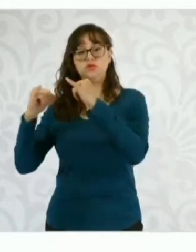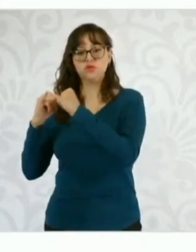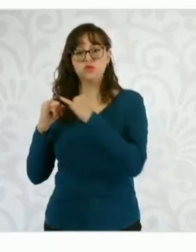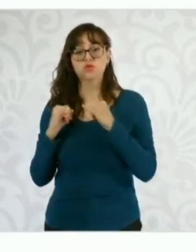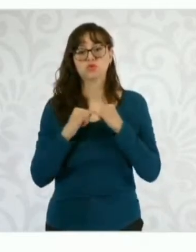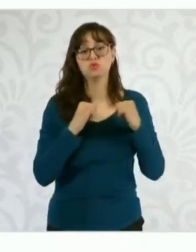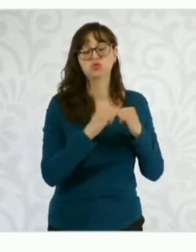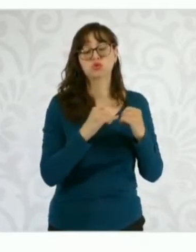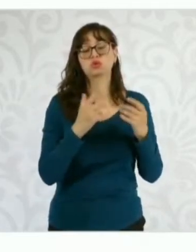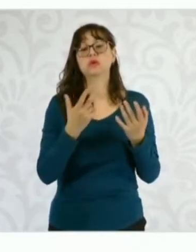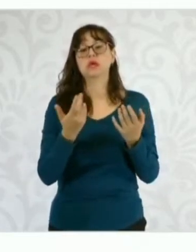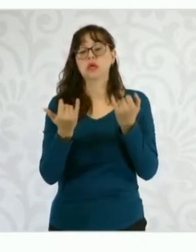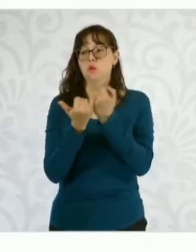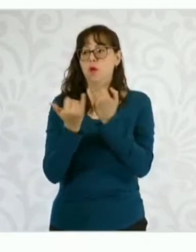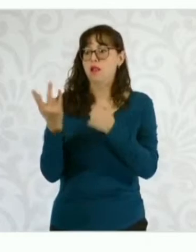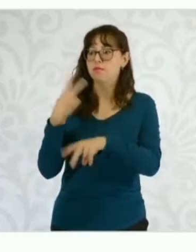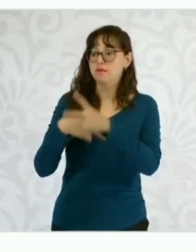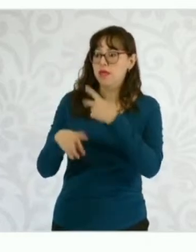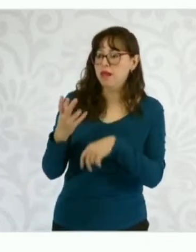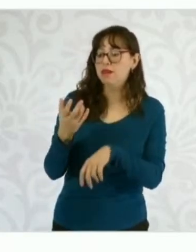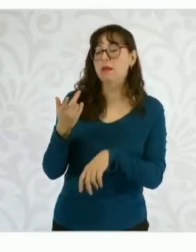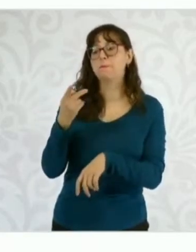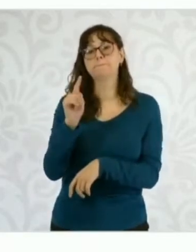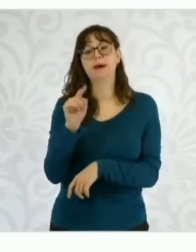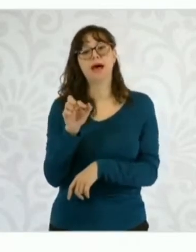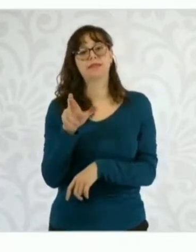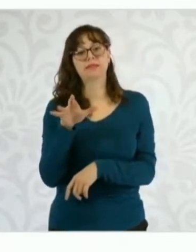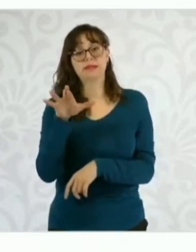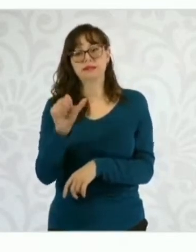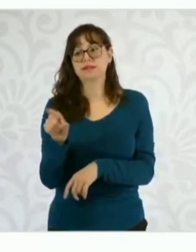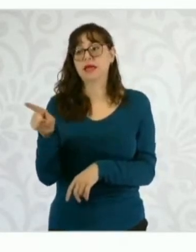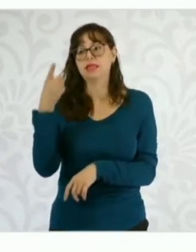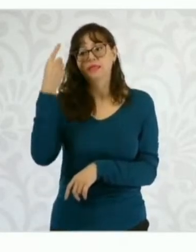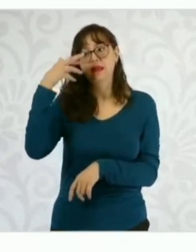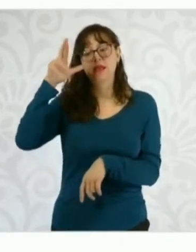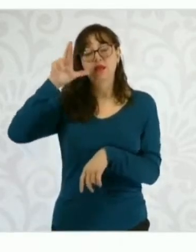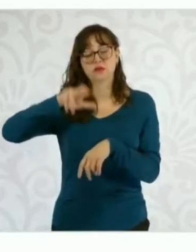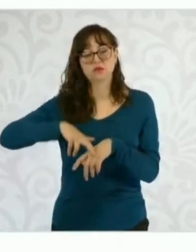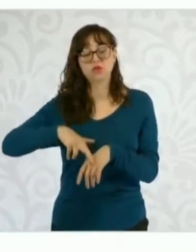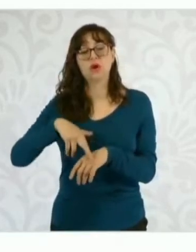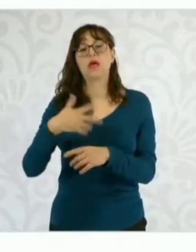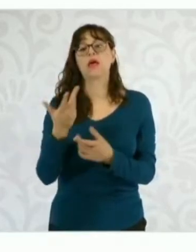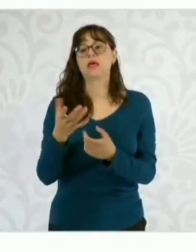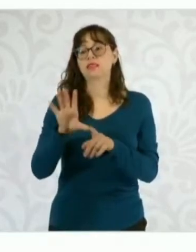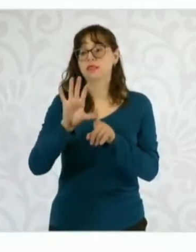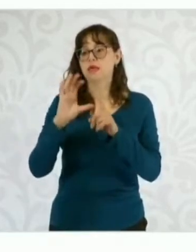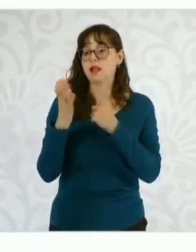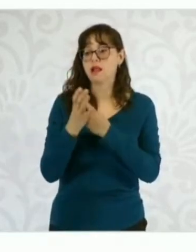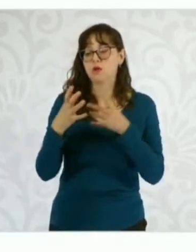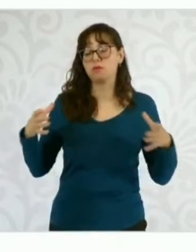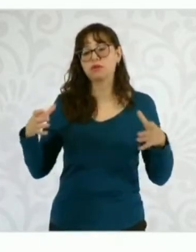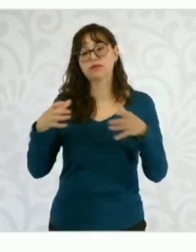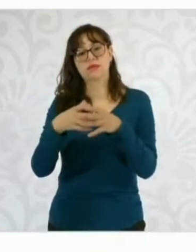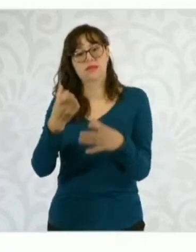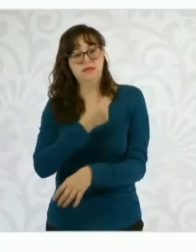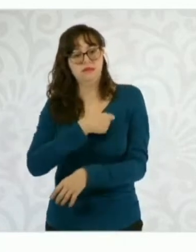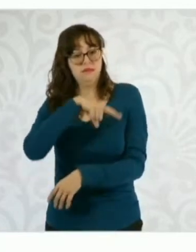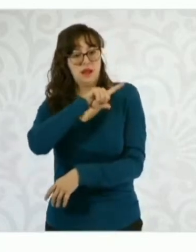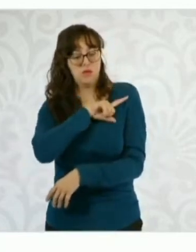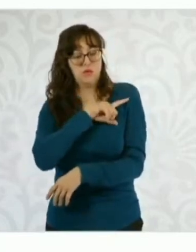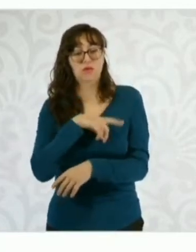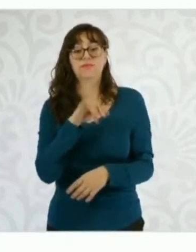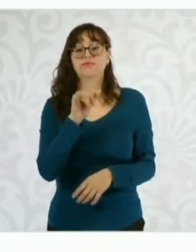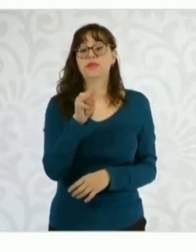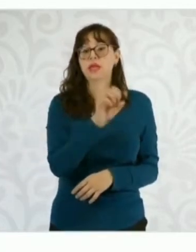la directora de la secretaria del Consejo de Salubridad General. Queremos fortalecer el